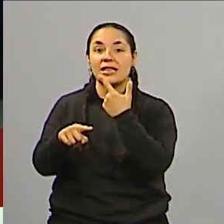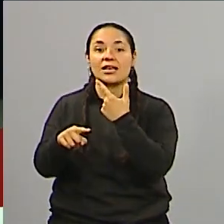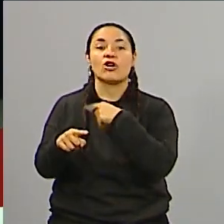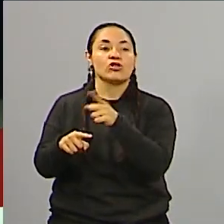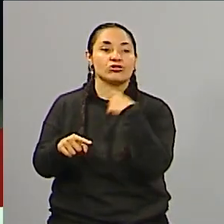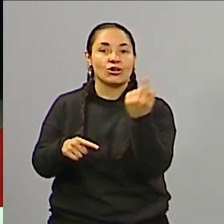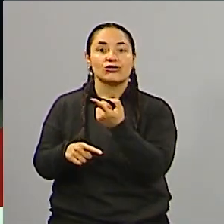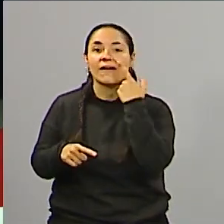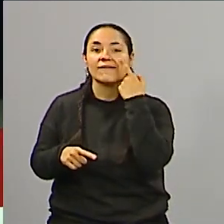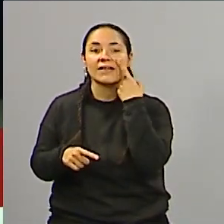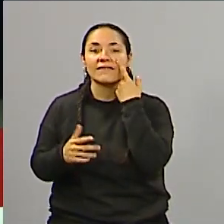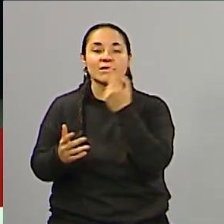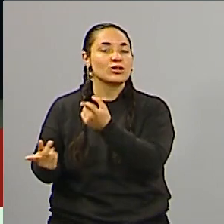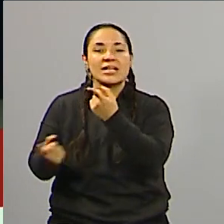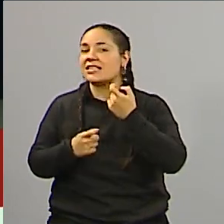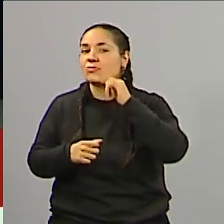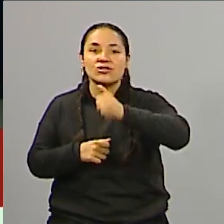explica que